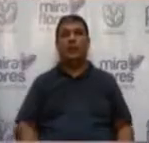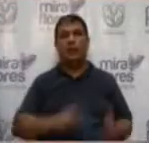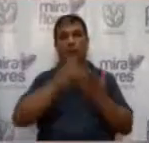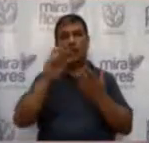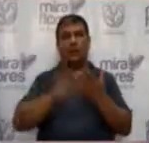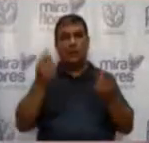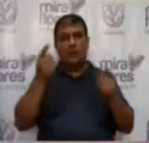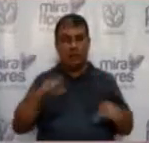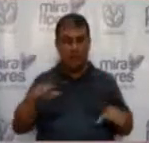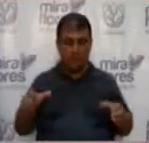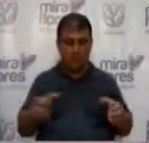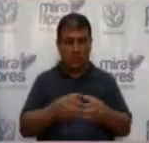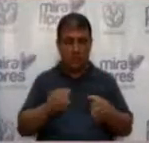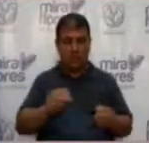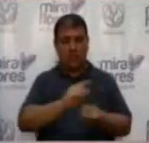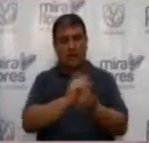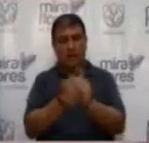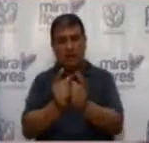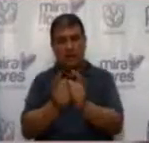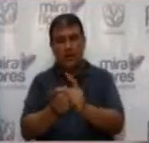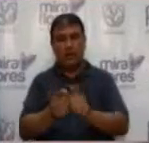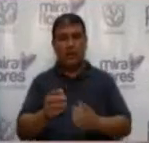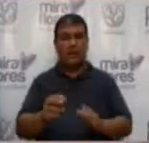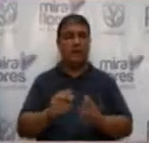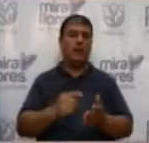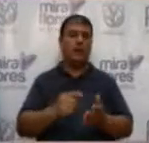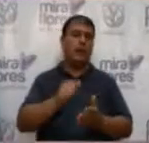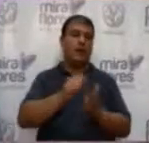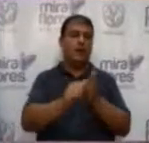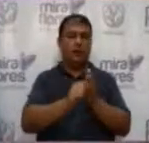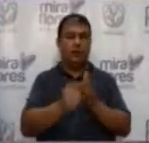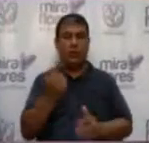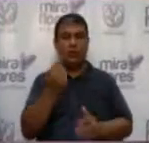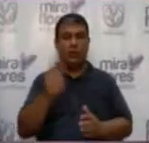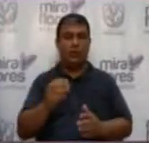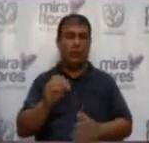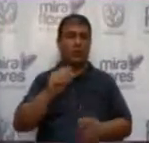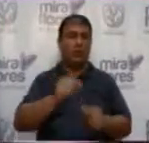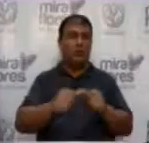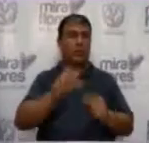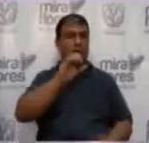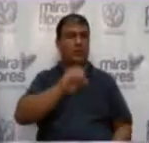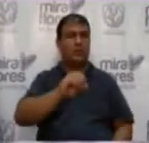Proyecto de acuerdo de consejo que modifica el artículo único del acuerdo de consejo número